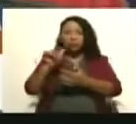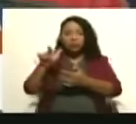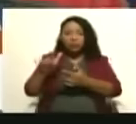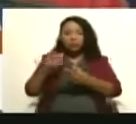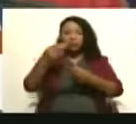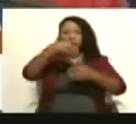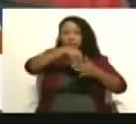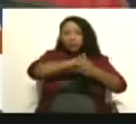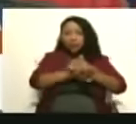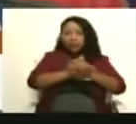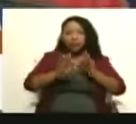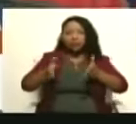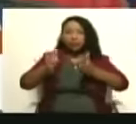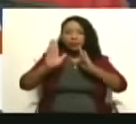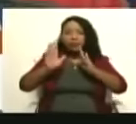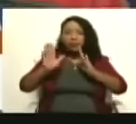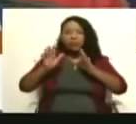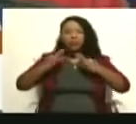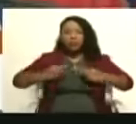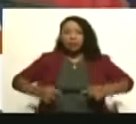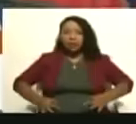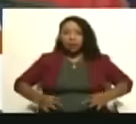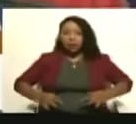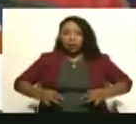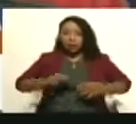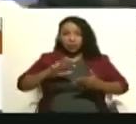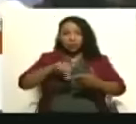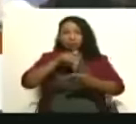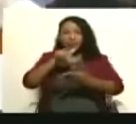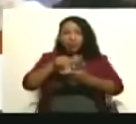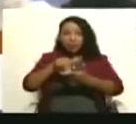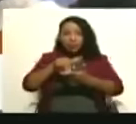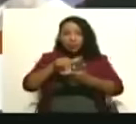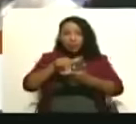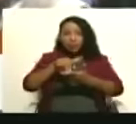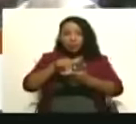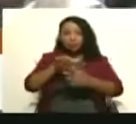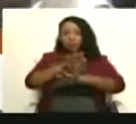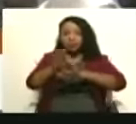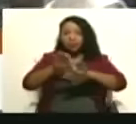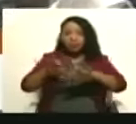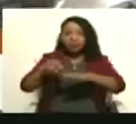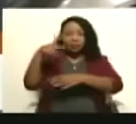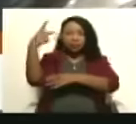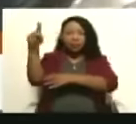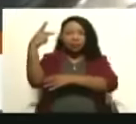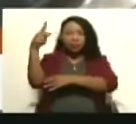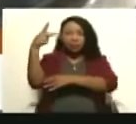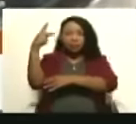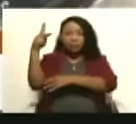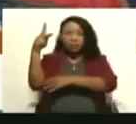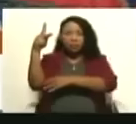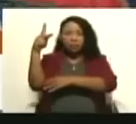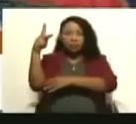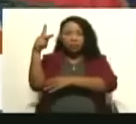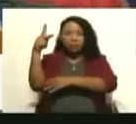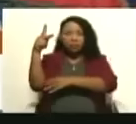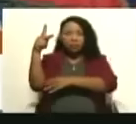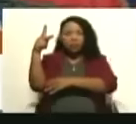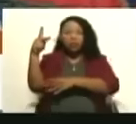almacenes, infraestructuras físicas, depósitos nacionales, regionales, municipales y parroquiales. Las unidades